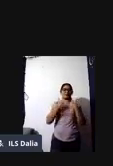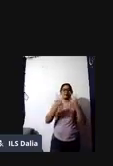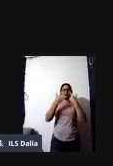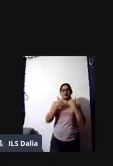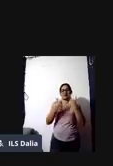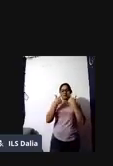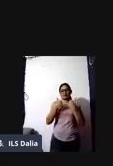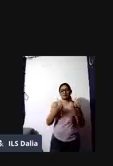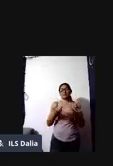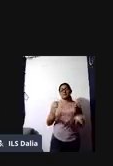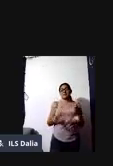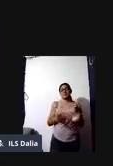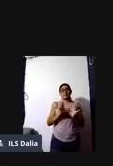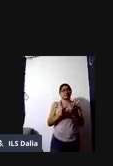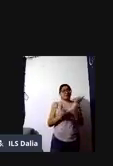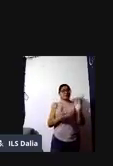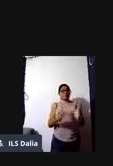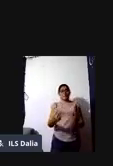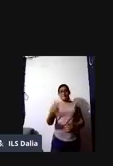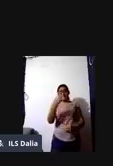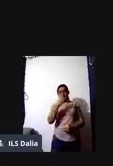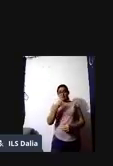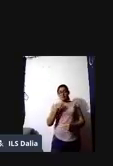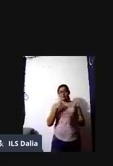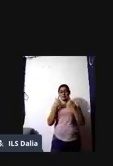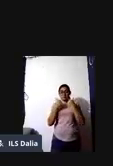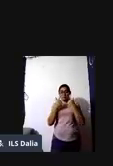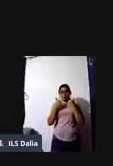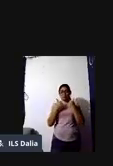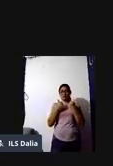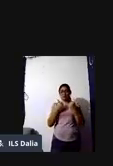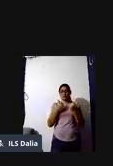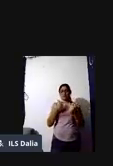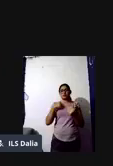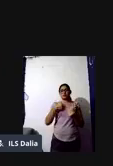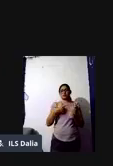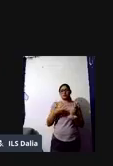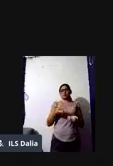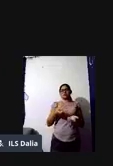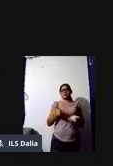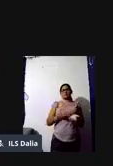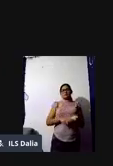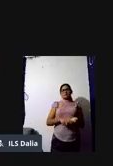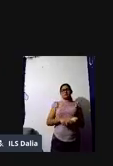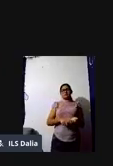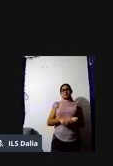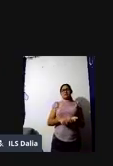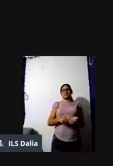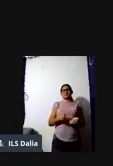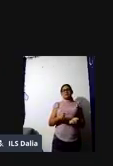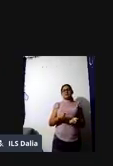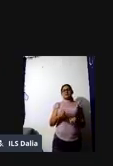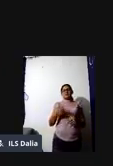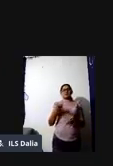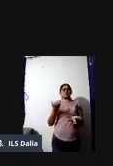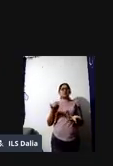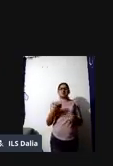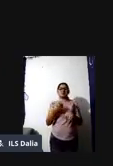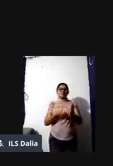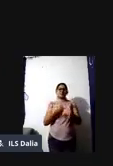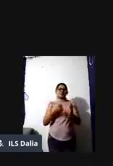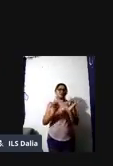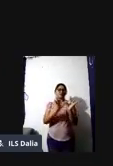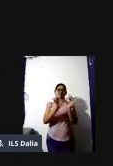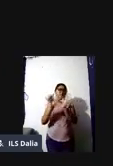la reacción y mostré pues ciertas cosas que traía físicamente por derivado de este